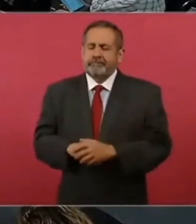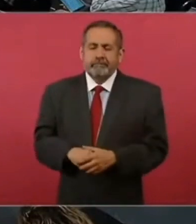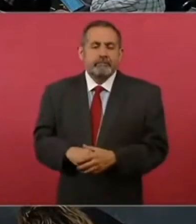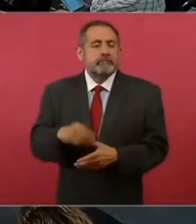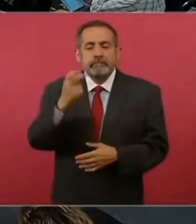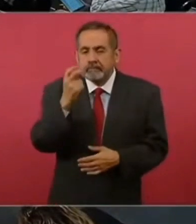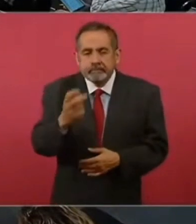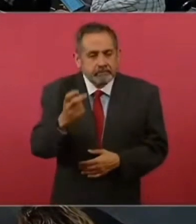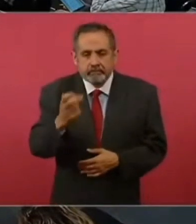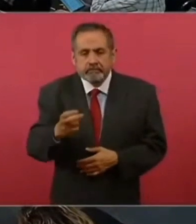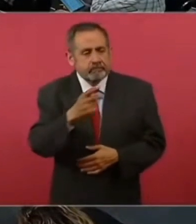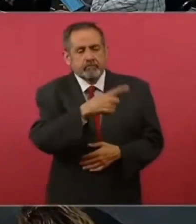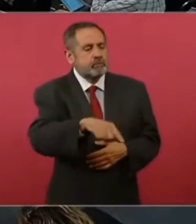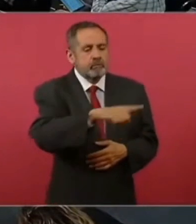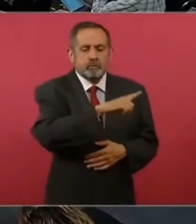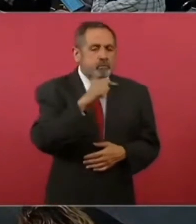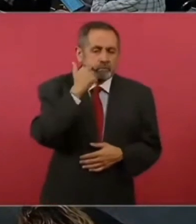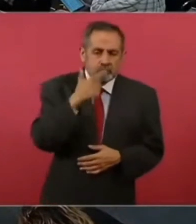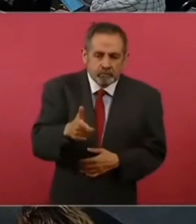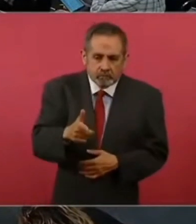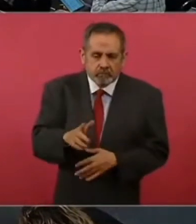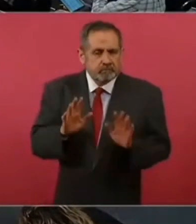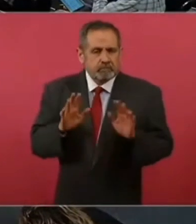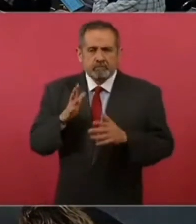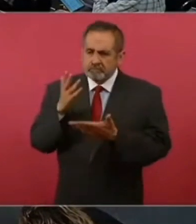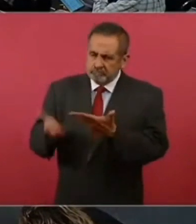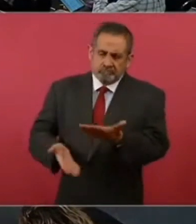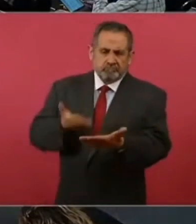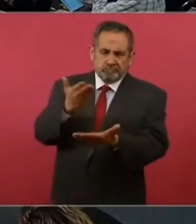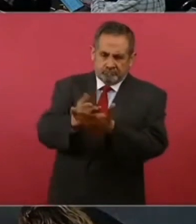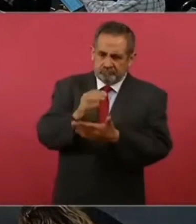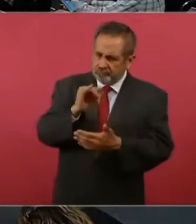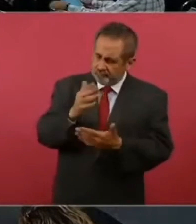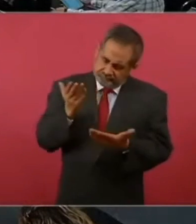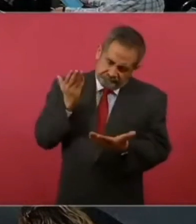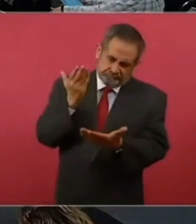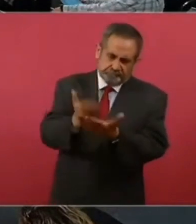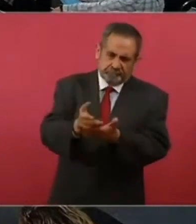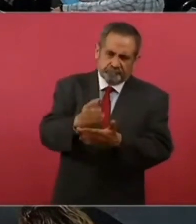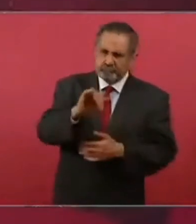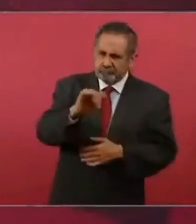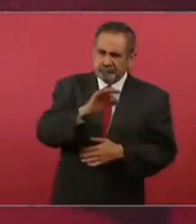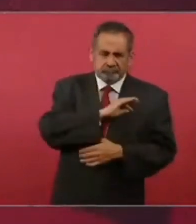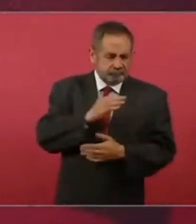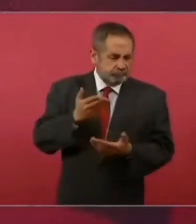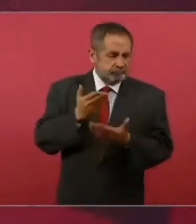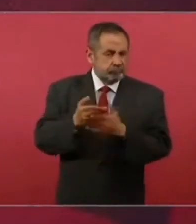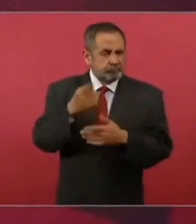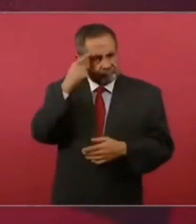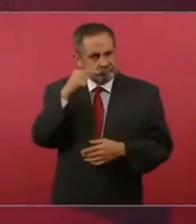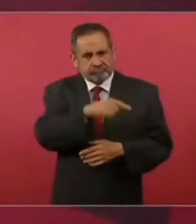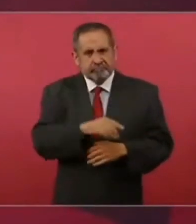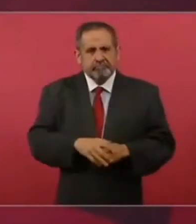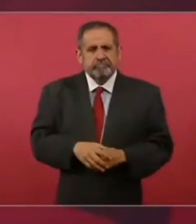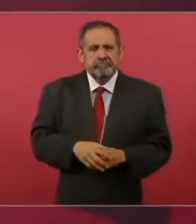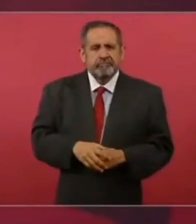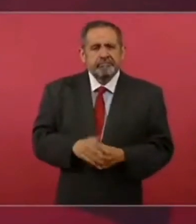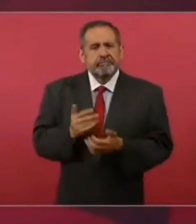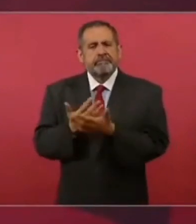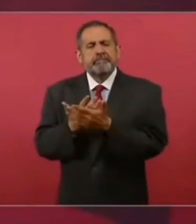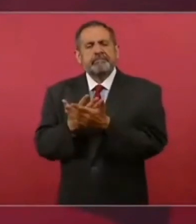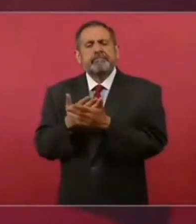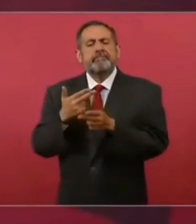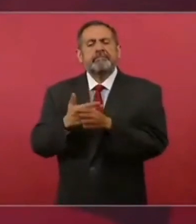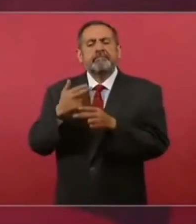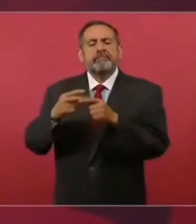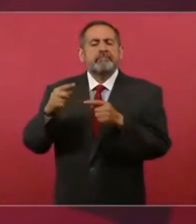quieren pero esa iniciativa Sí la voy a presentar nada más voy a